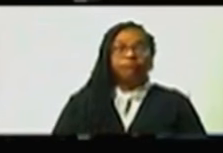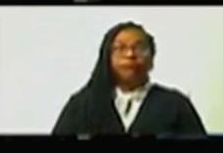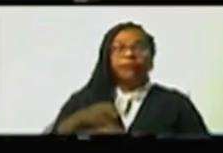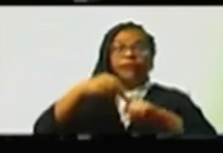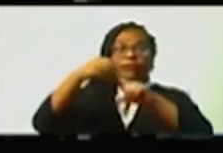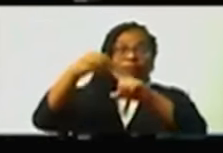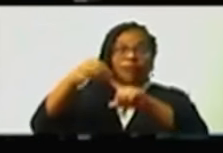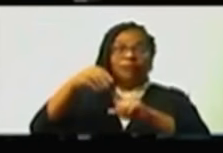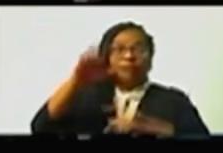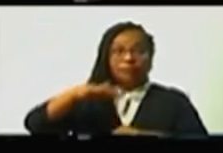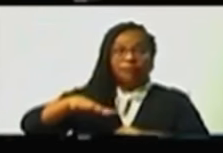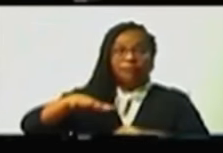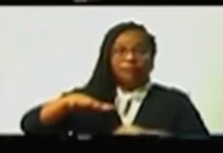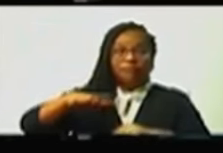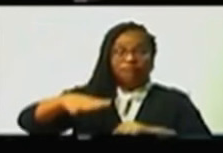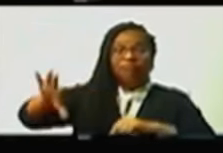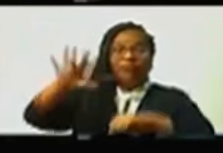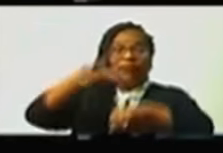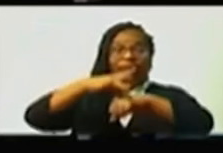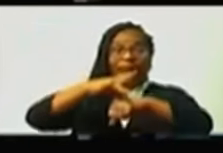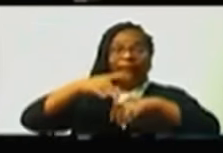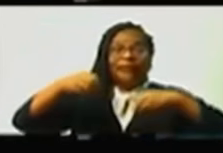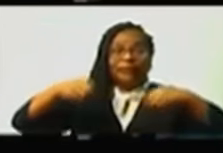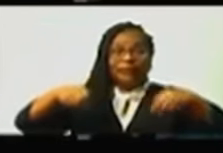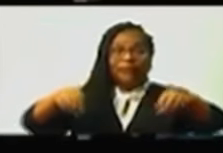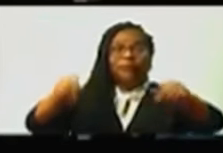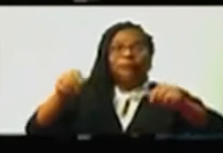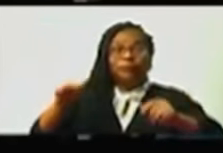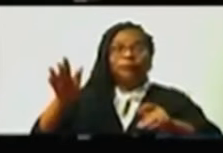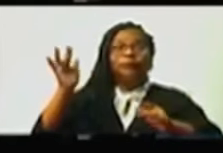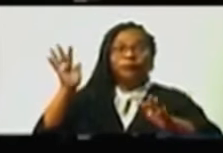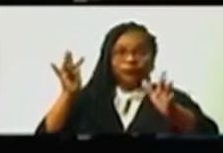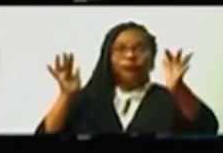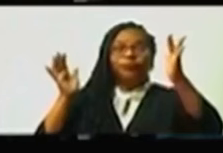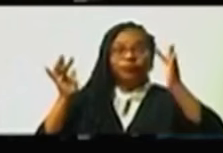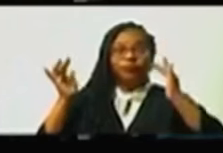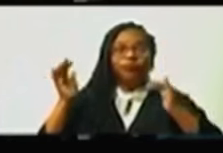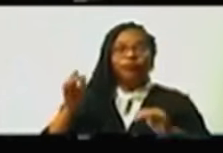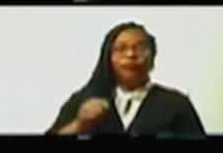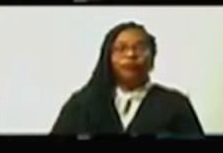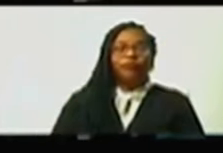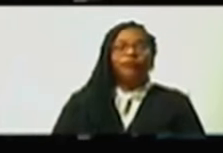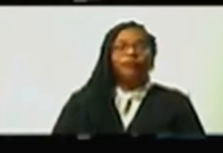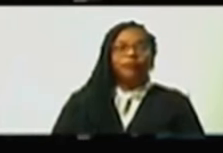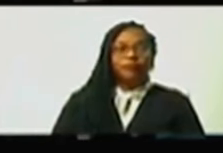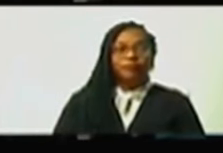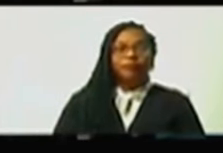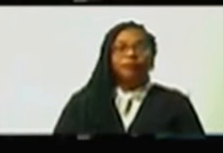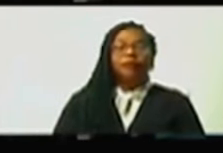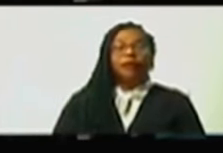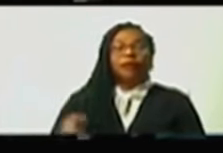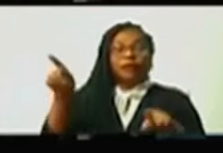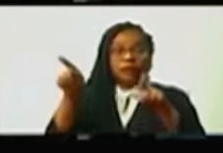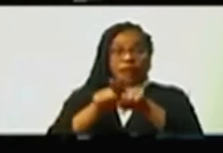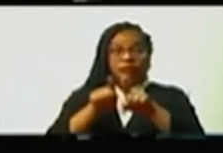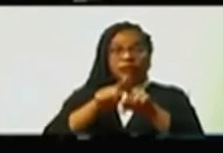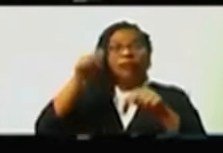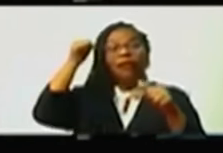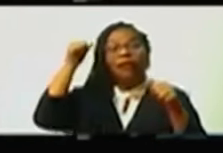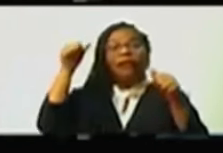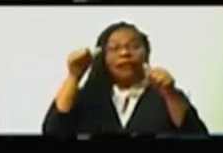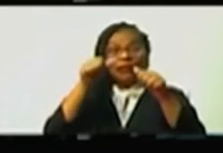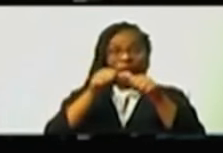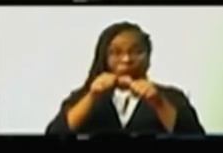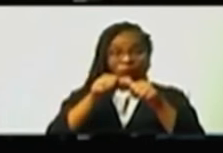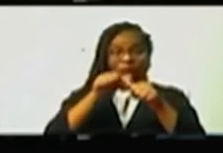para que entonces podamos dar respuesta a esa problemática. Y también que recuerden que Monte Plata